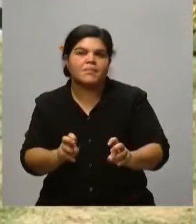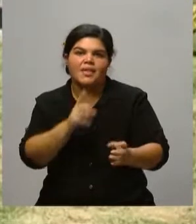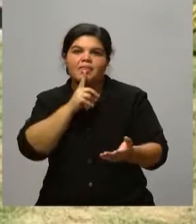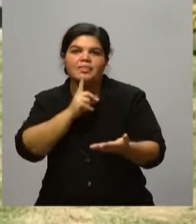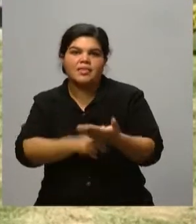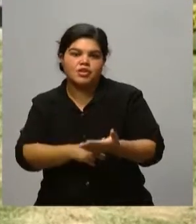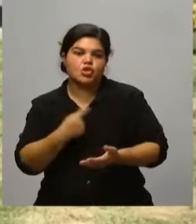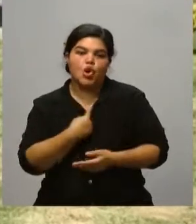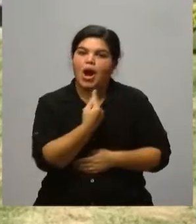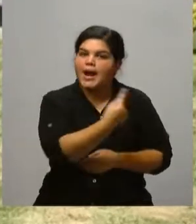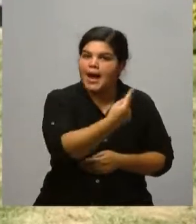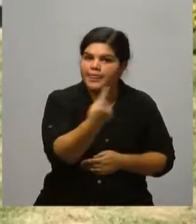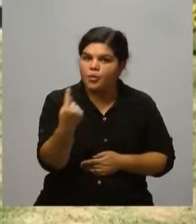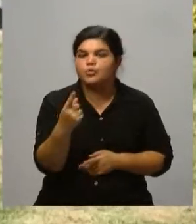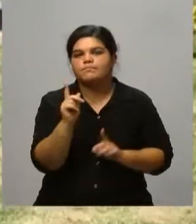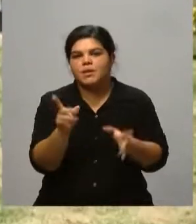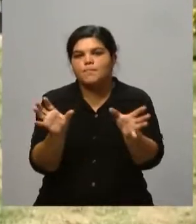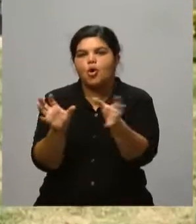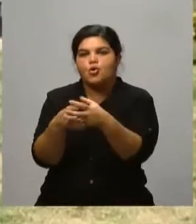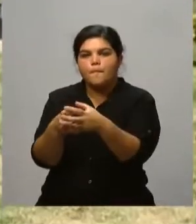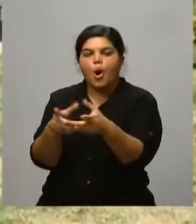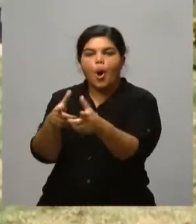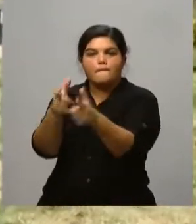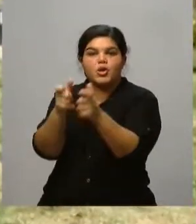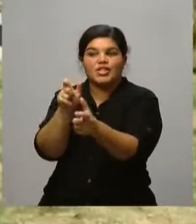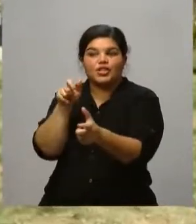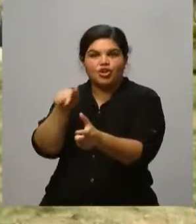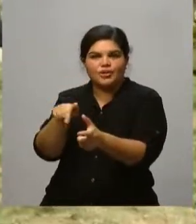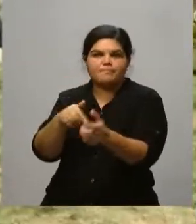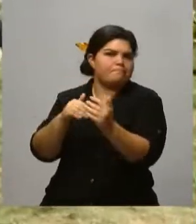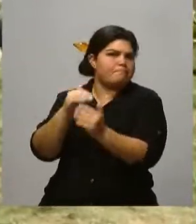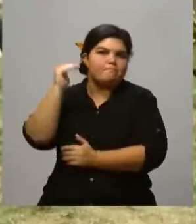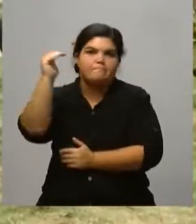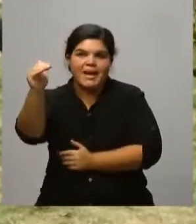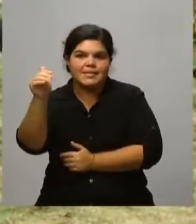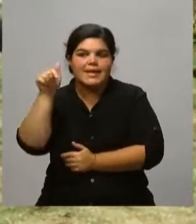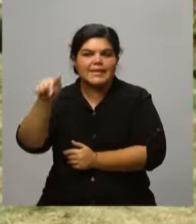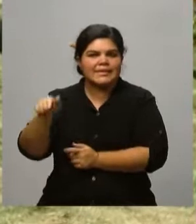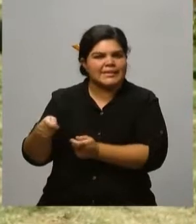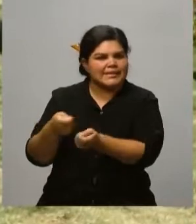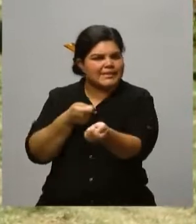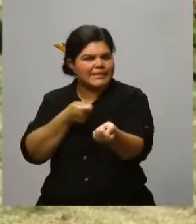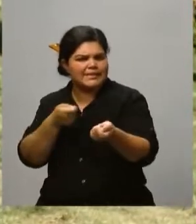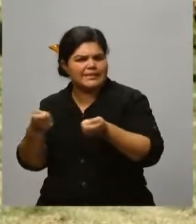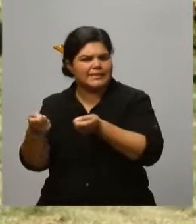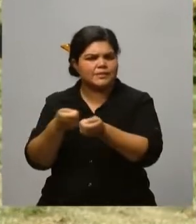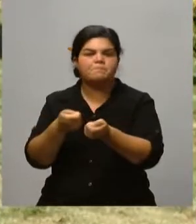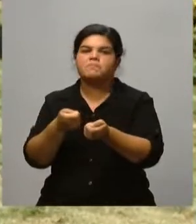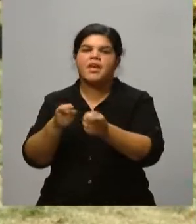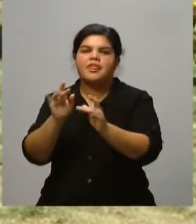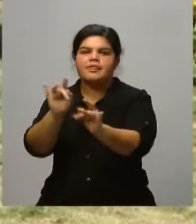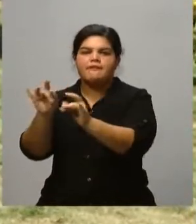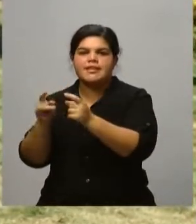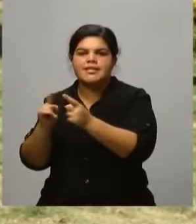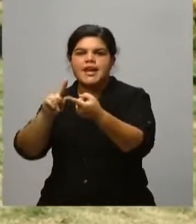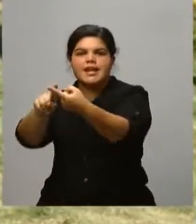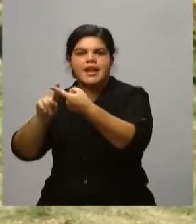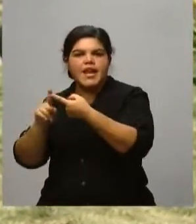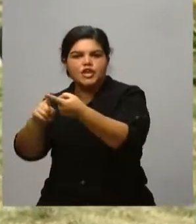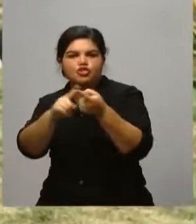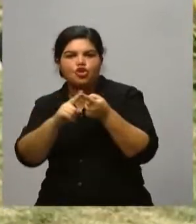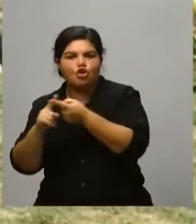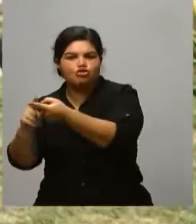de la Unión Cívica Radical, pero recordemos que la Unión Cívica Radical, para lograr el triunfo, Mauricio Macri fue básicamente